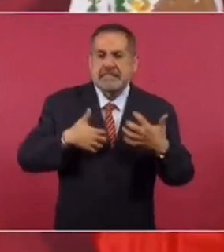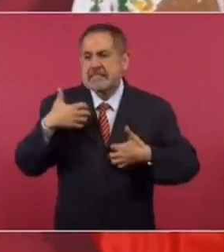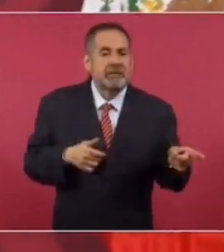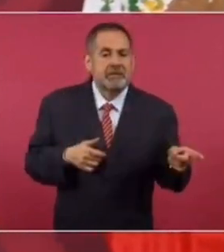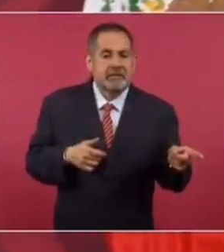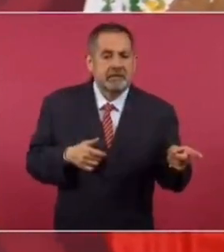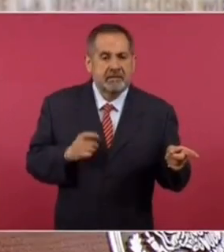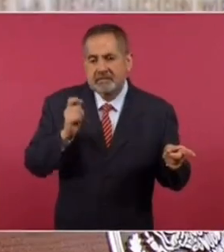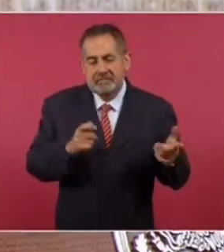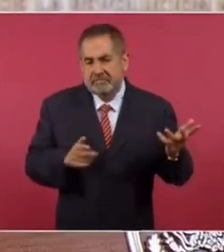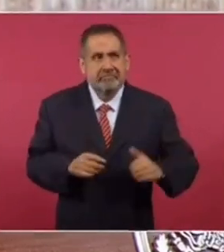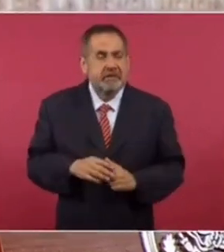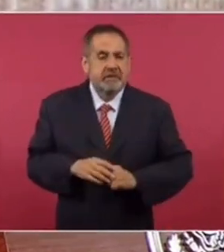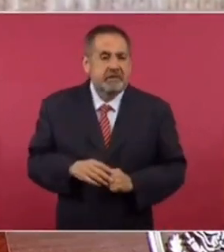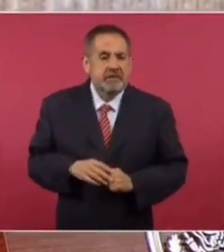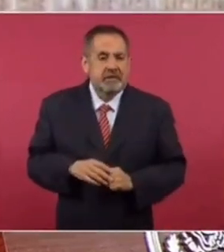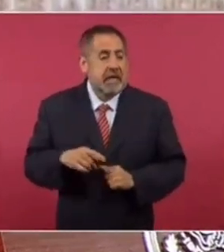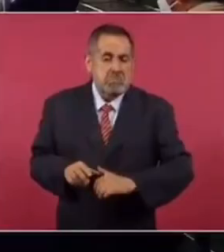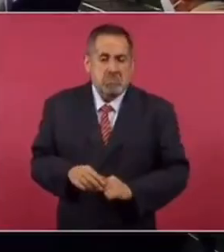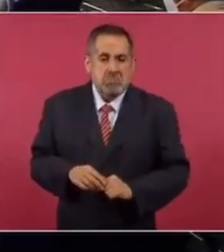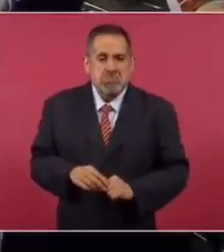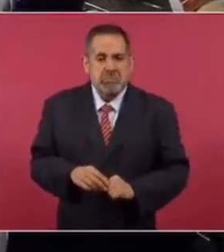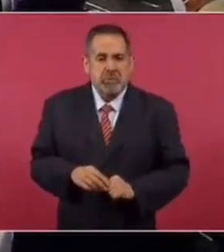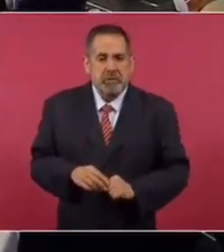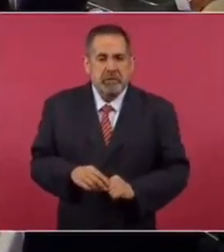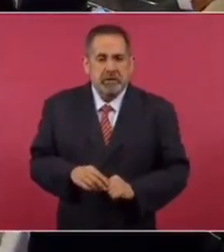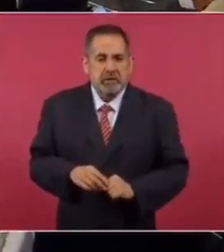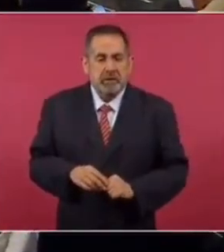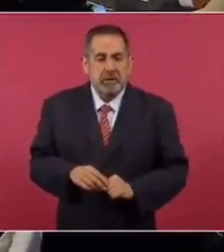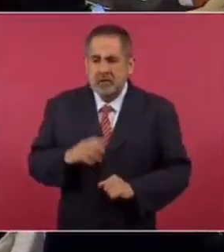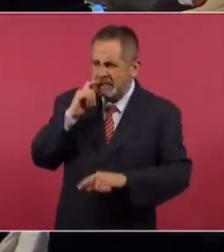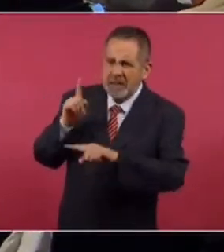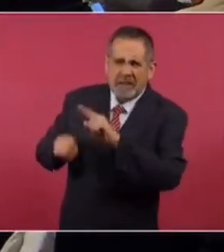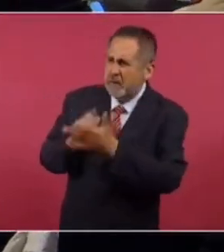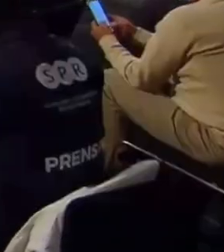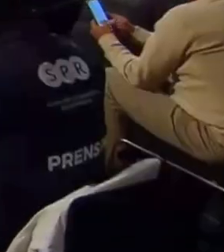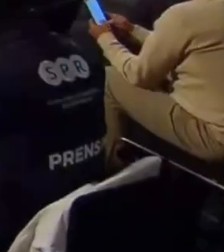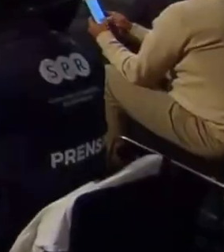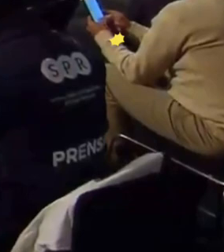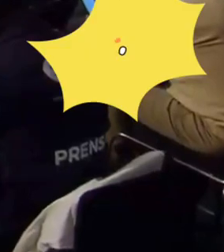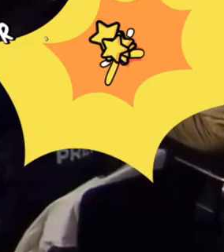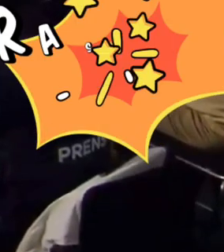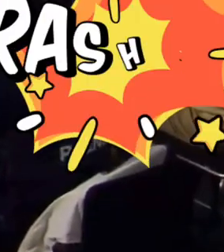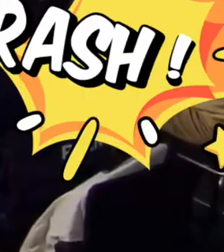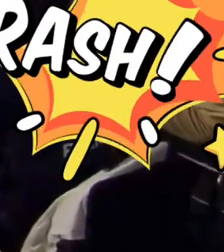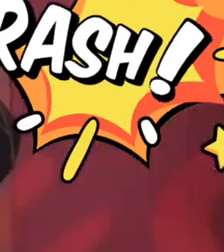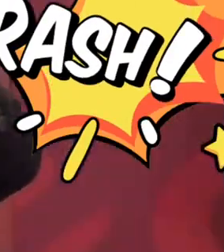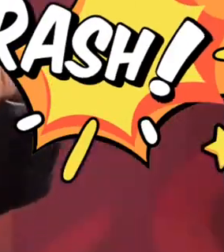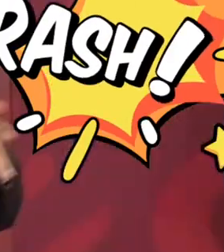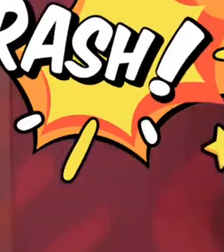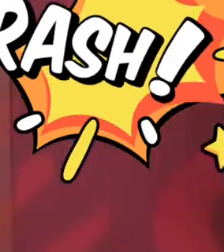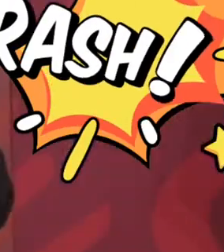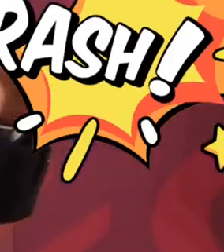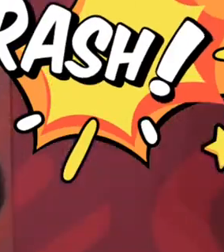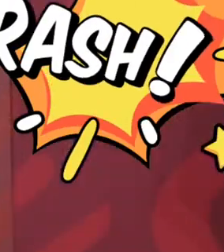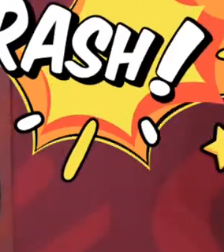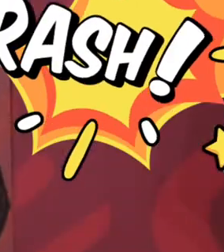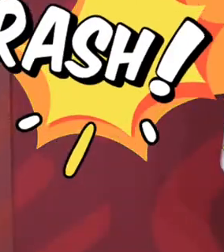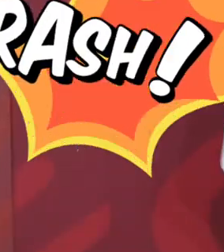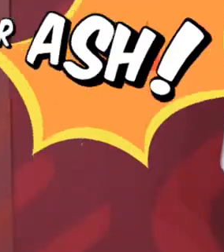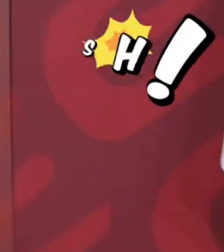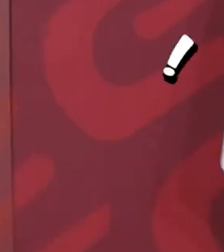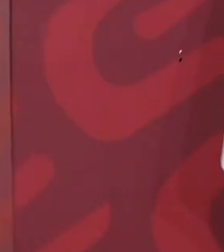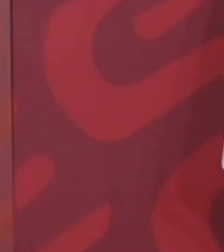molestos. Por más que han querido contrarrestar lo que se está haciendo con ataques